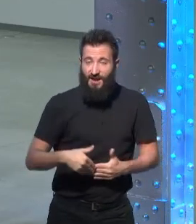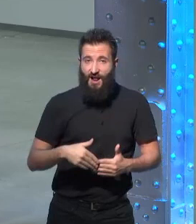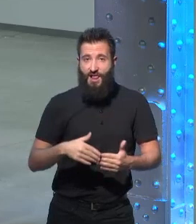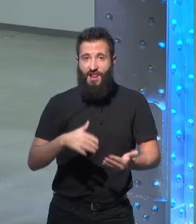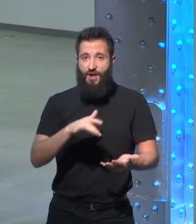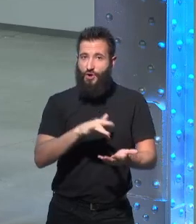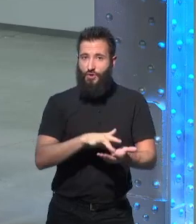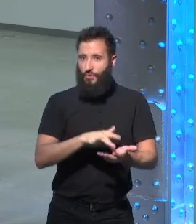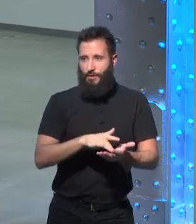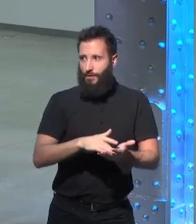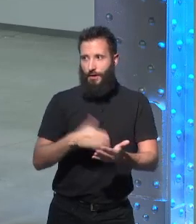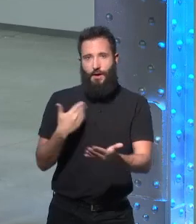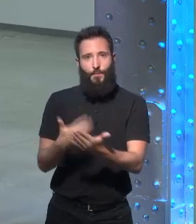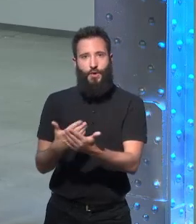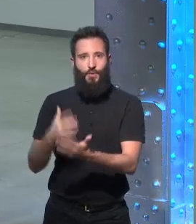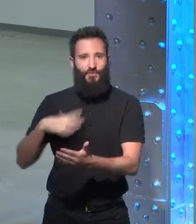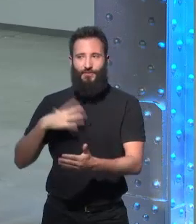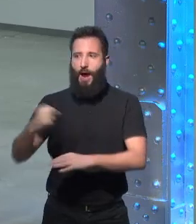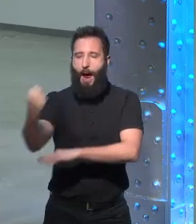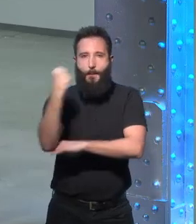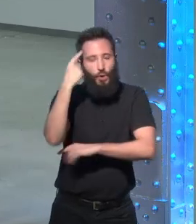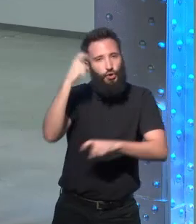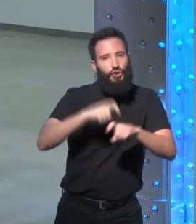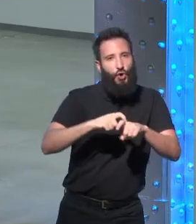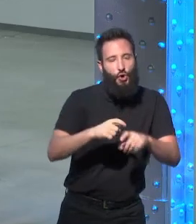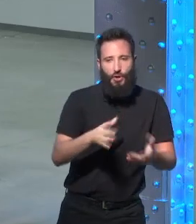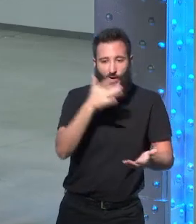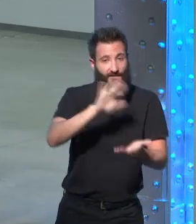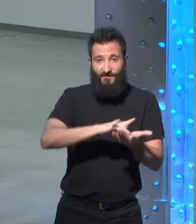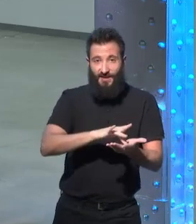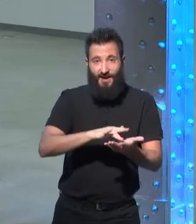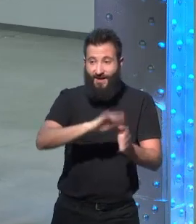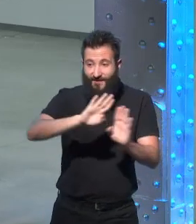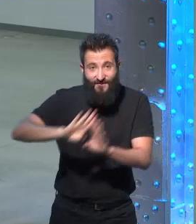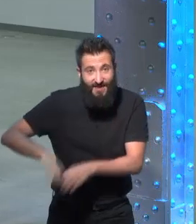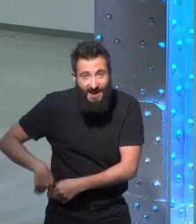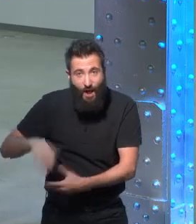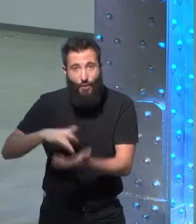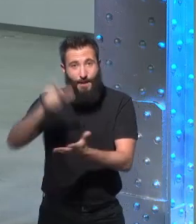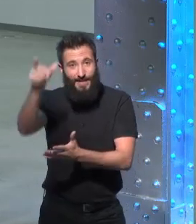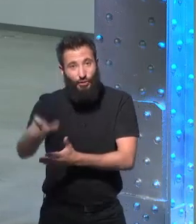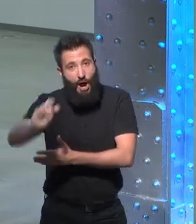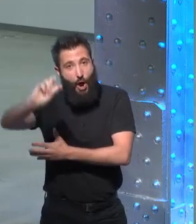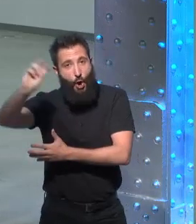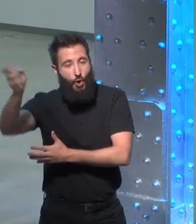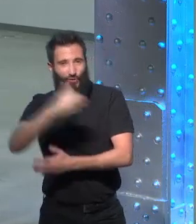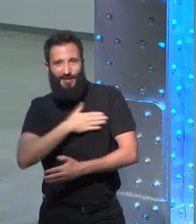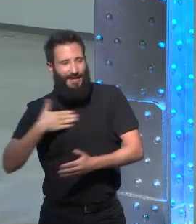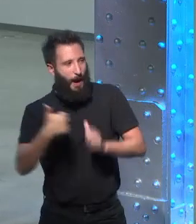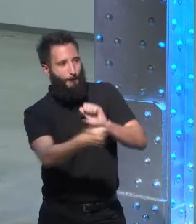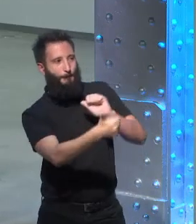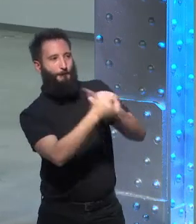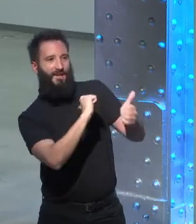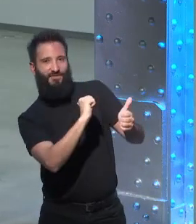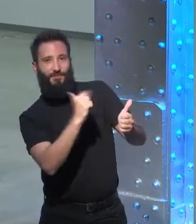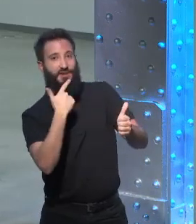requerir ayuda y apoyo psicológico, y al final detrás de ese acoso había otra persona que quería ser como ella y